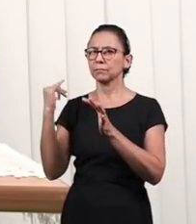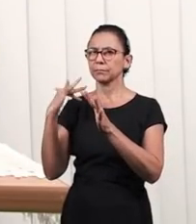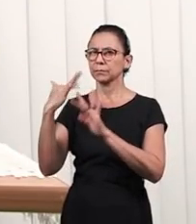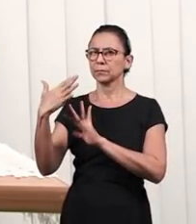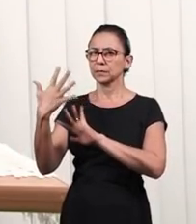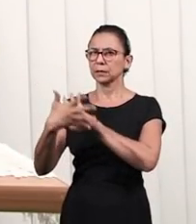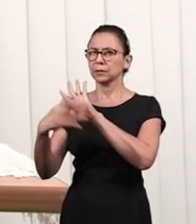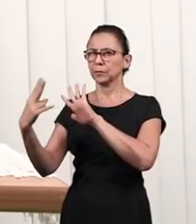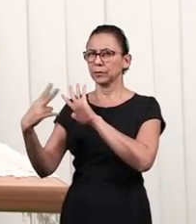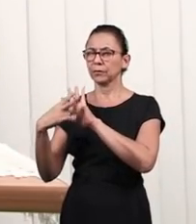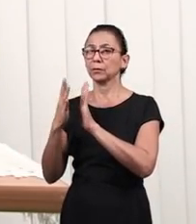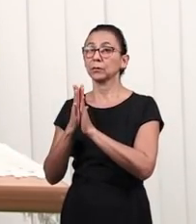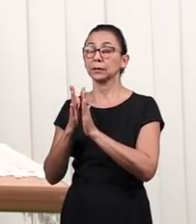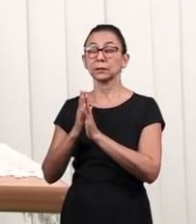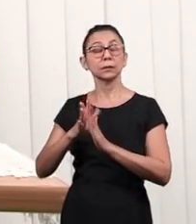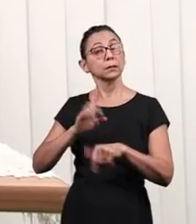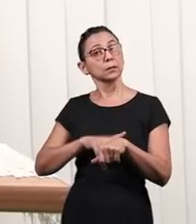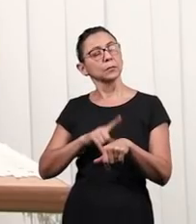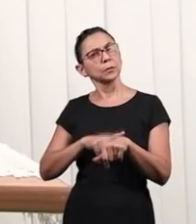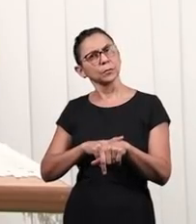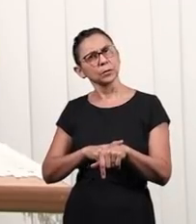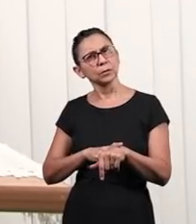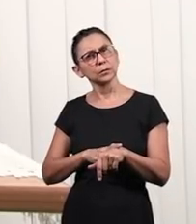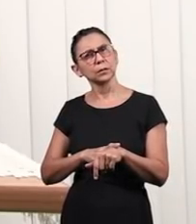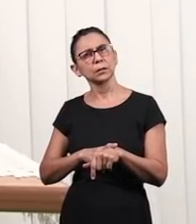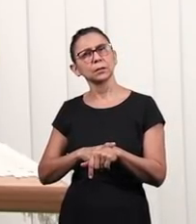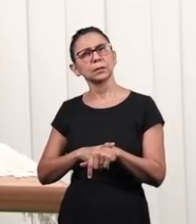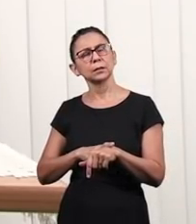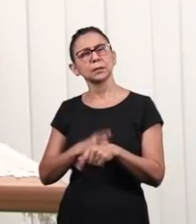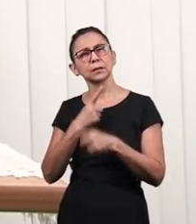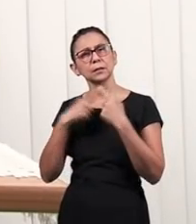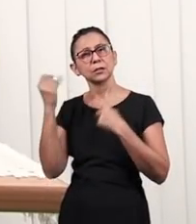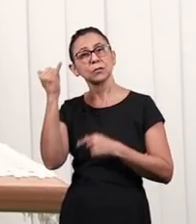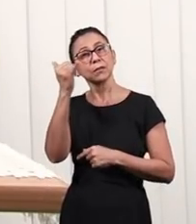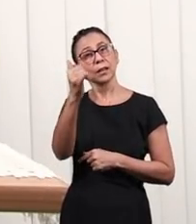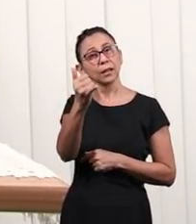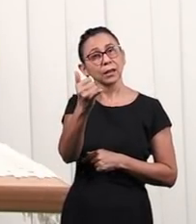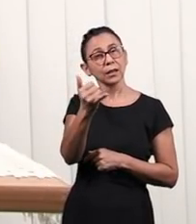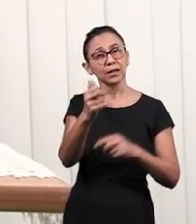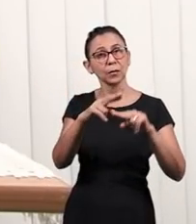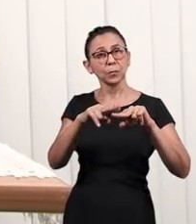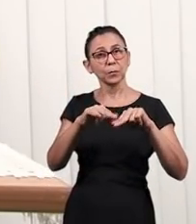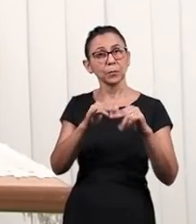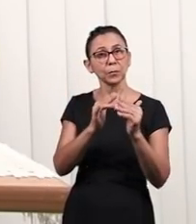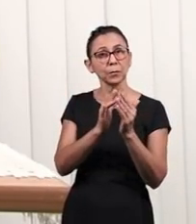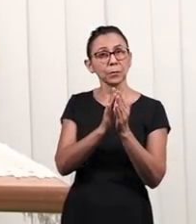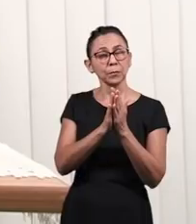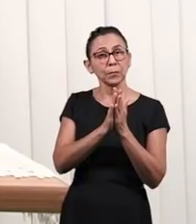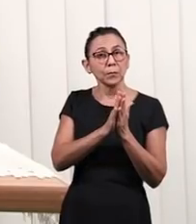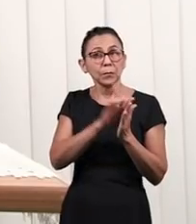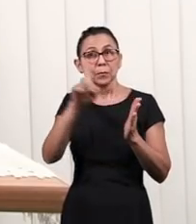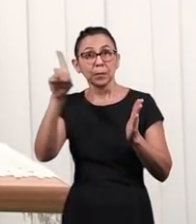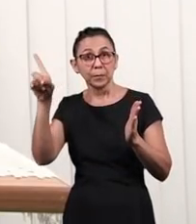pero en esta hora, Él quiere hablar todavía a tu corazón, por la palabra. Tú vas a